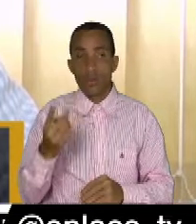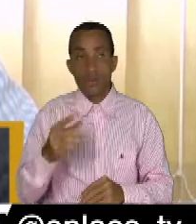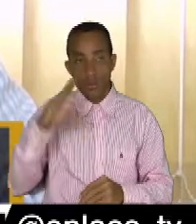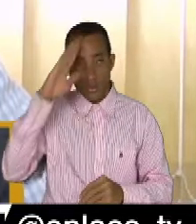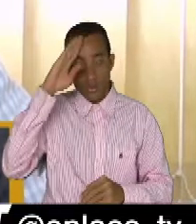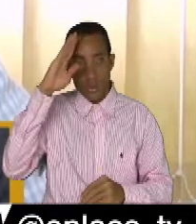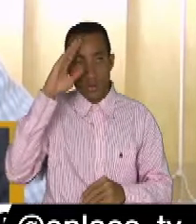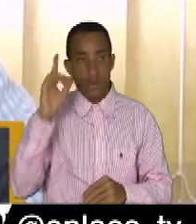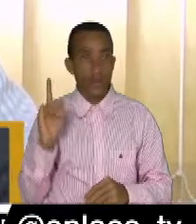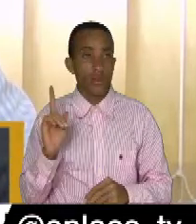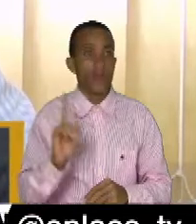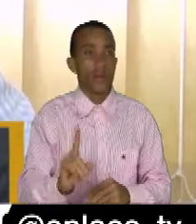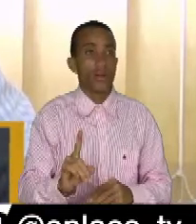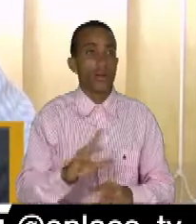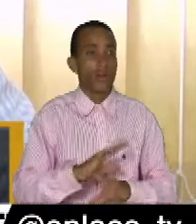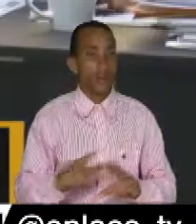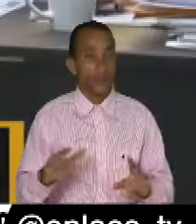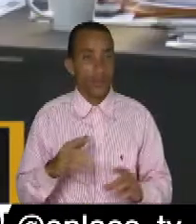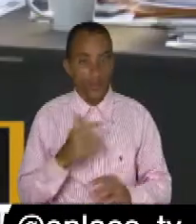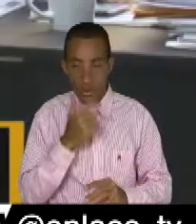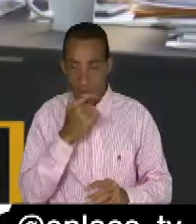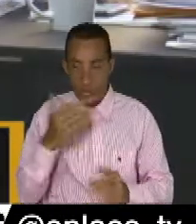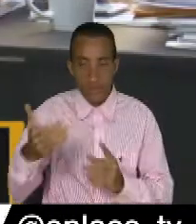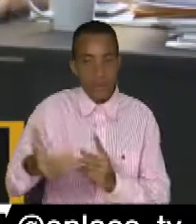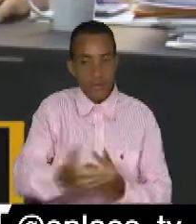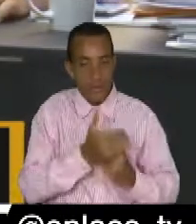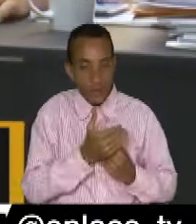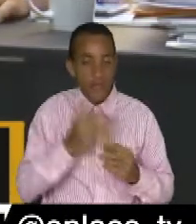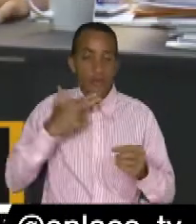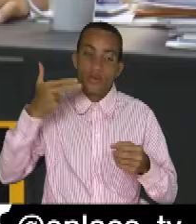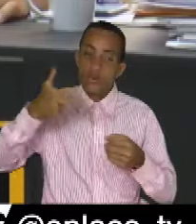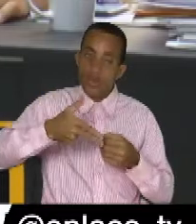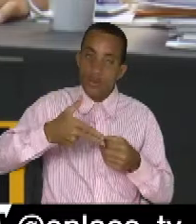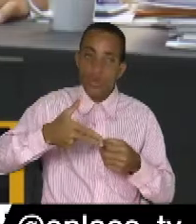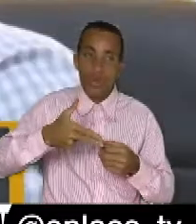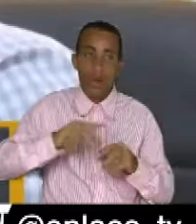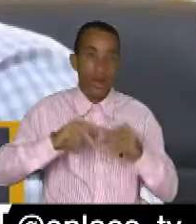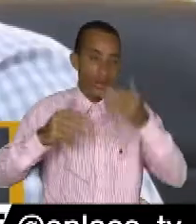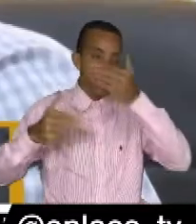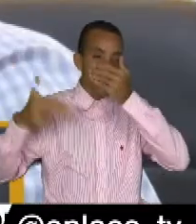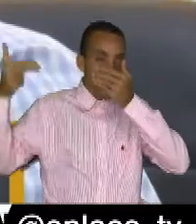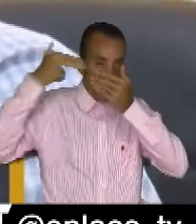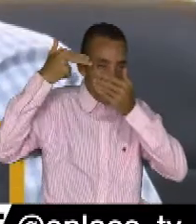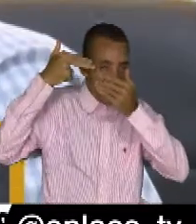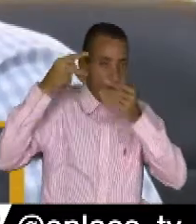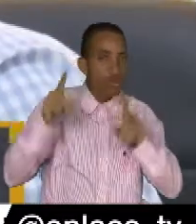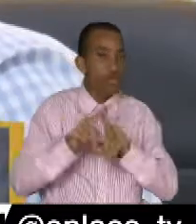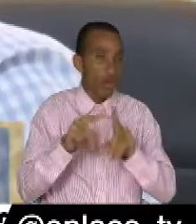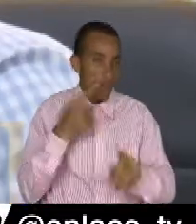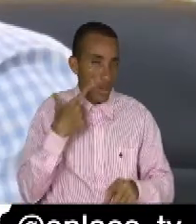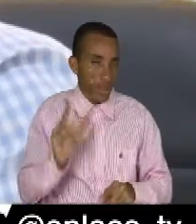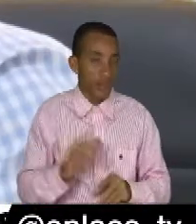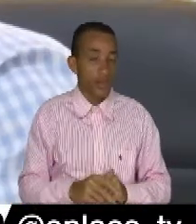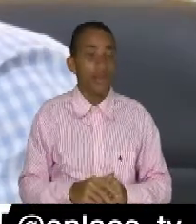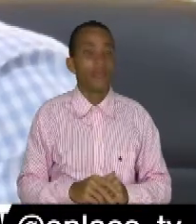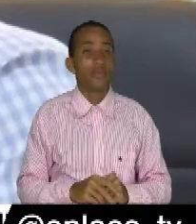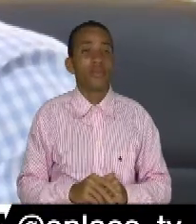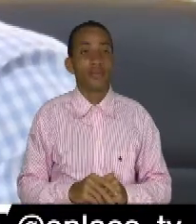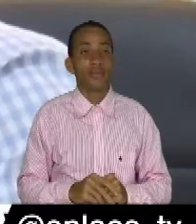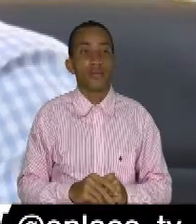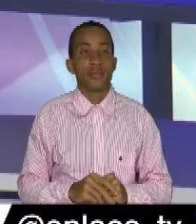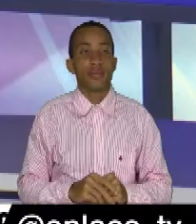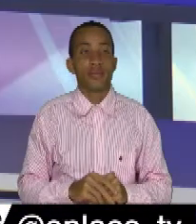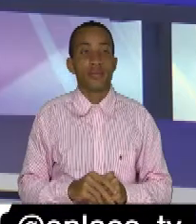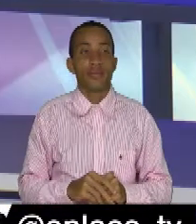llega y nos acusa de que estamos secuestrando a los pacientes. El gerente del hospital pidió mayor atención y control de las entidades correspondientes.